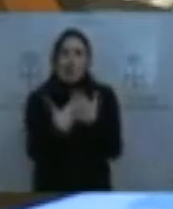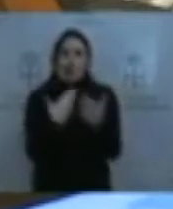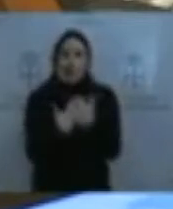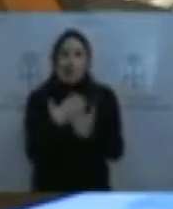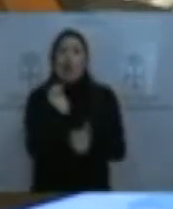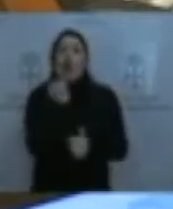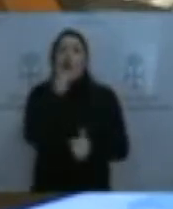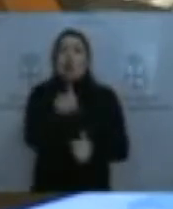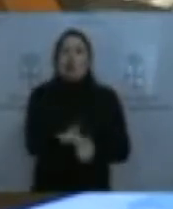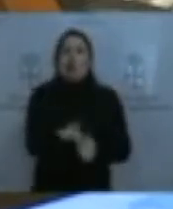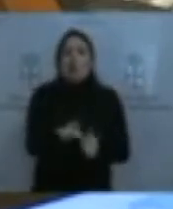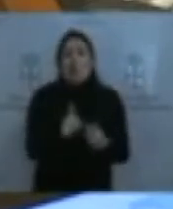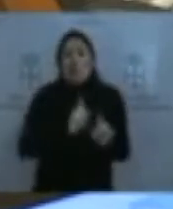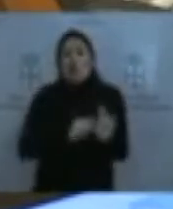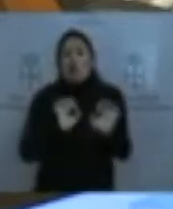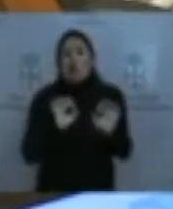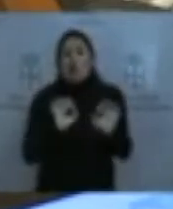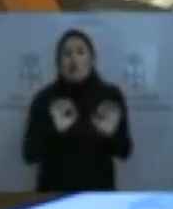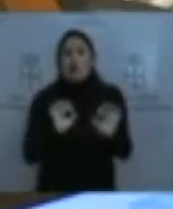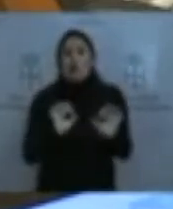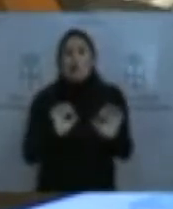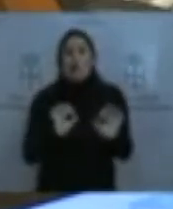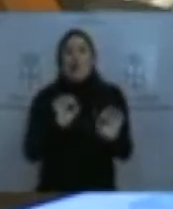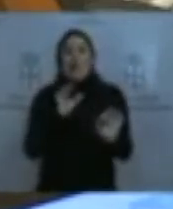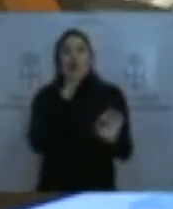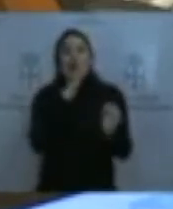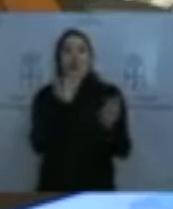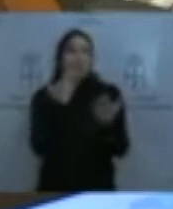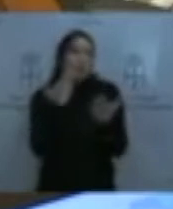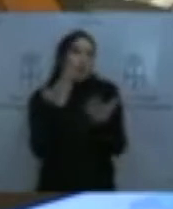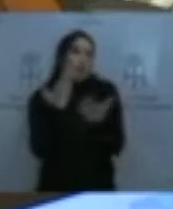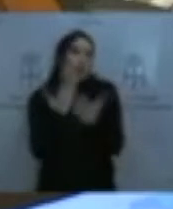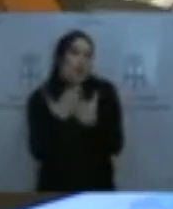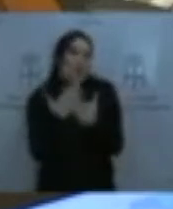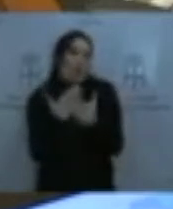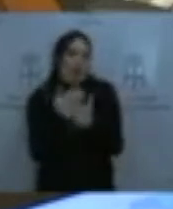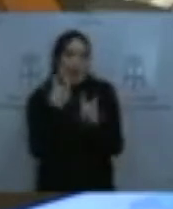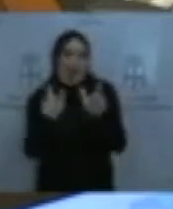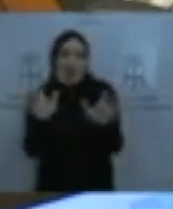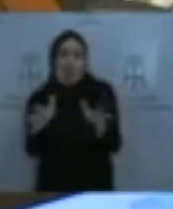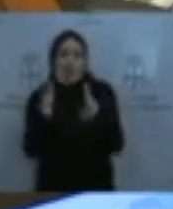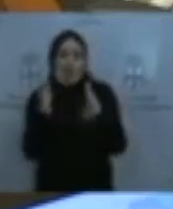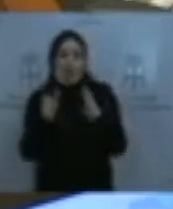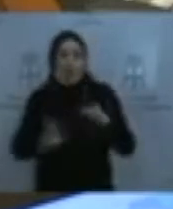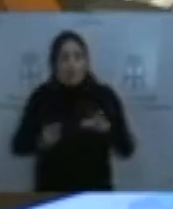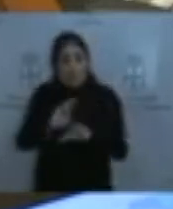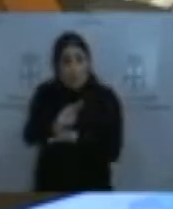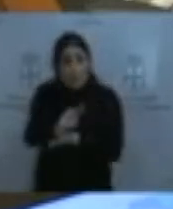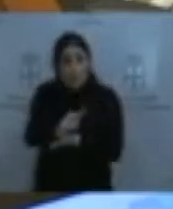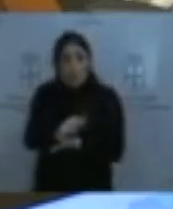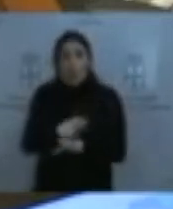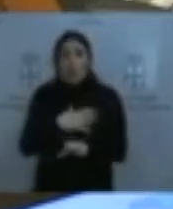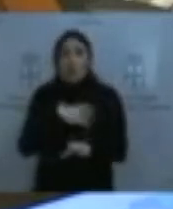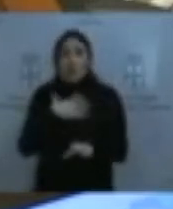incluso en un momento dado pues que la solicitud, digamos, por parte de los beneficiarios de las distintas subvenciones que se sacan, pues no llegó